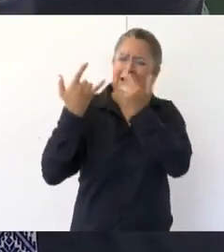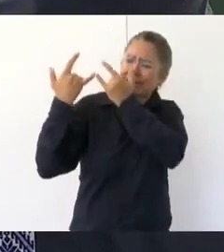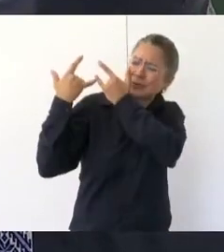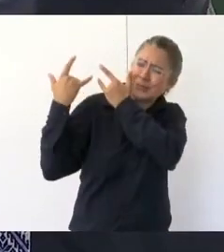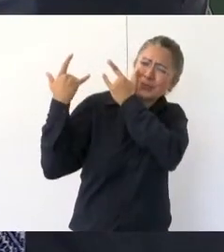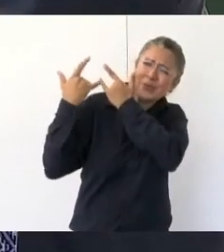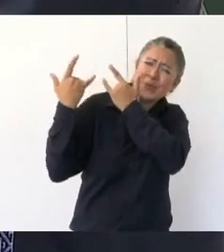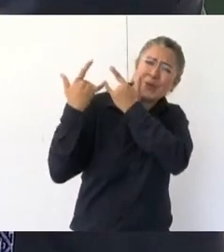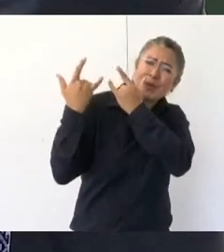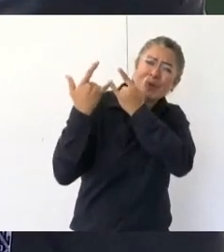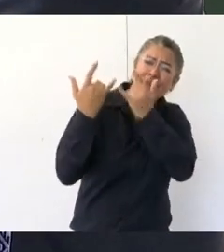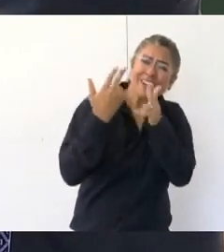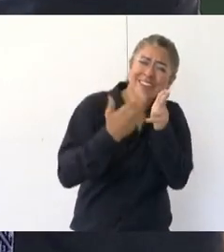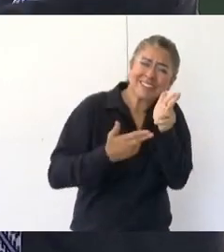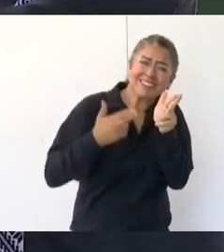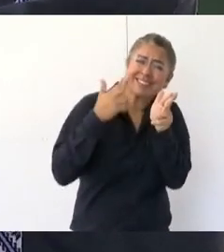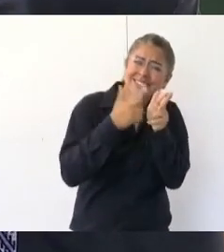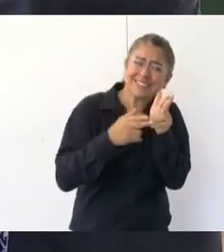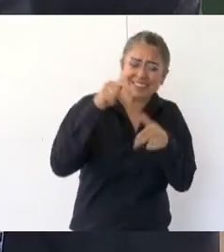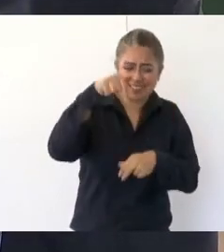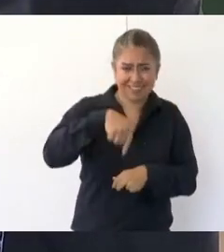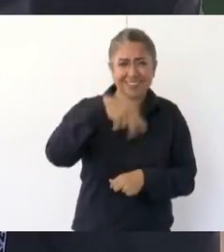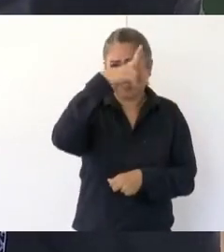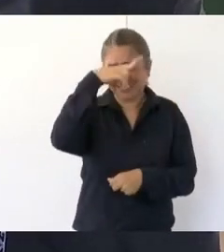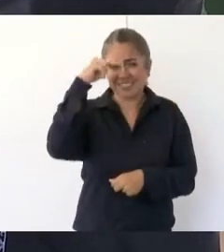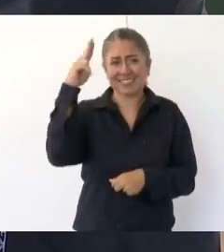los trenes en Nayarit.